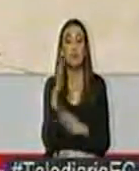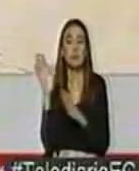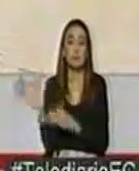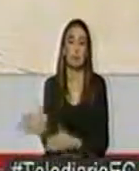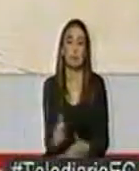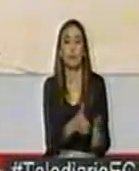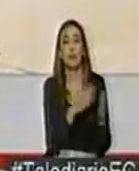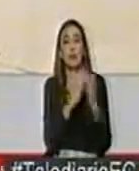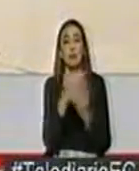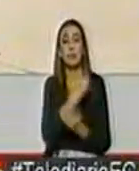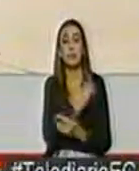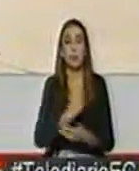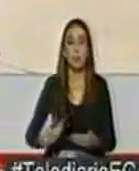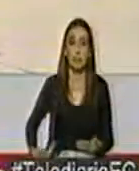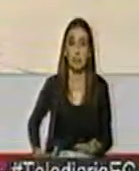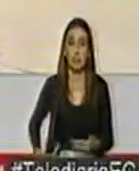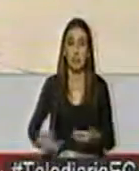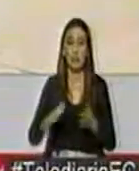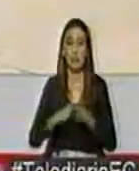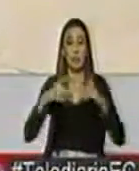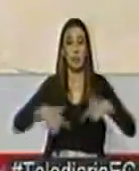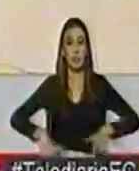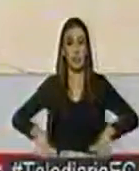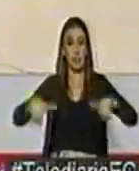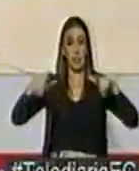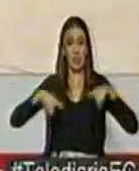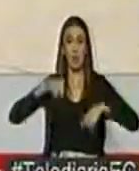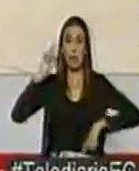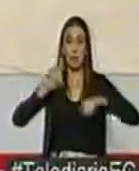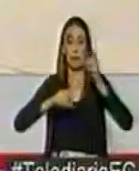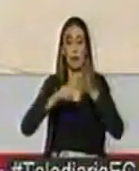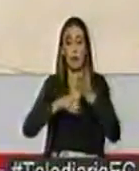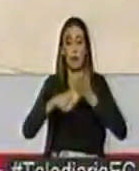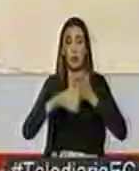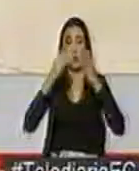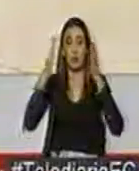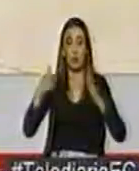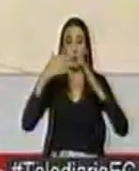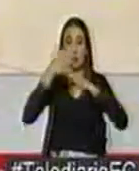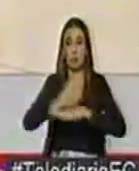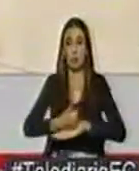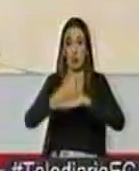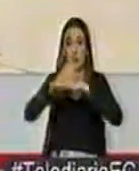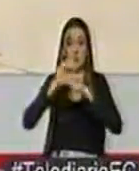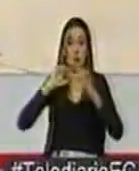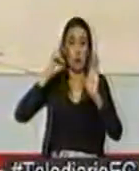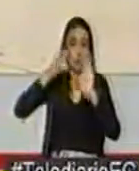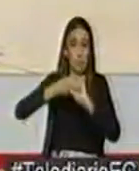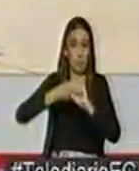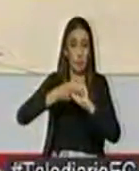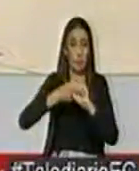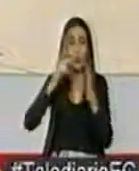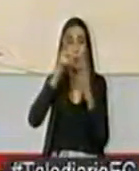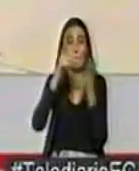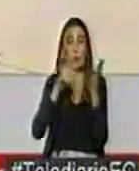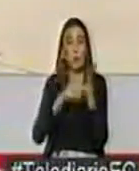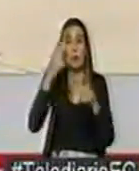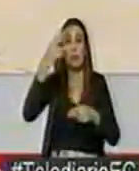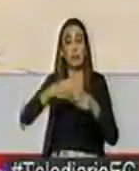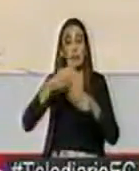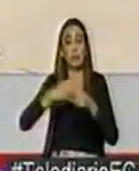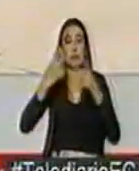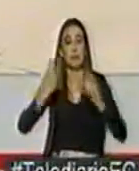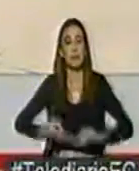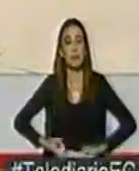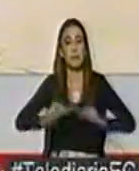Caracas, el presidente de la República y varios ministros de Estado participaron en el evento Vive Ecuador, un evento de carácter